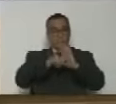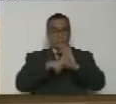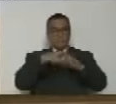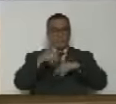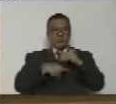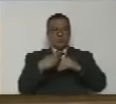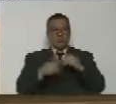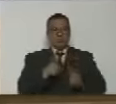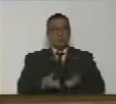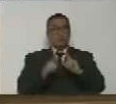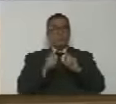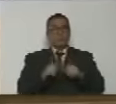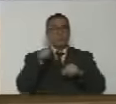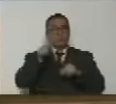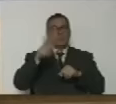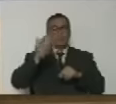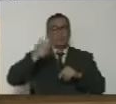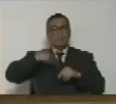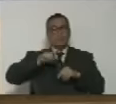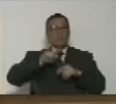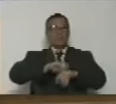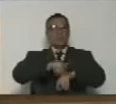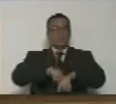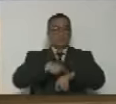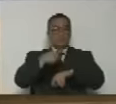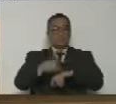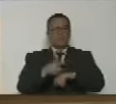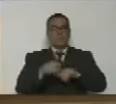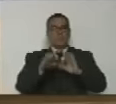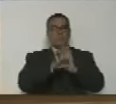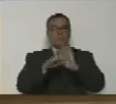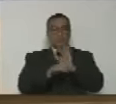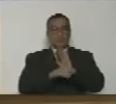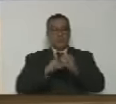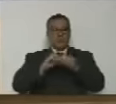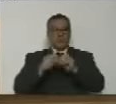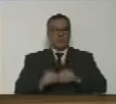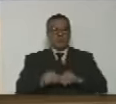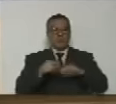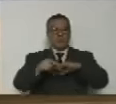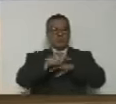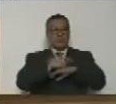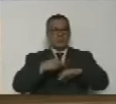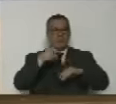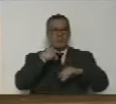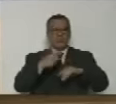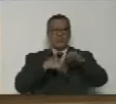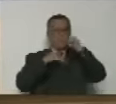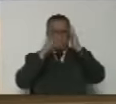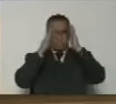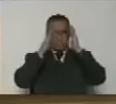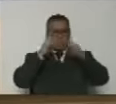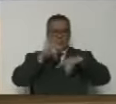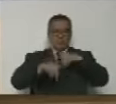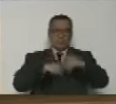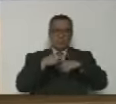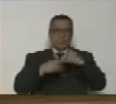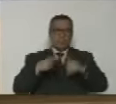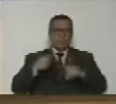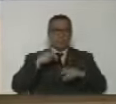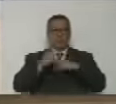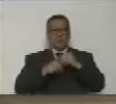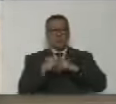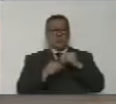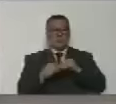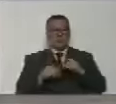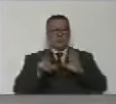dictados por la autoridad competente, luego de haberse constituido o renovado sus vocerías, atendiendo a los procedimientos que se